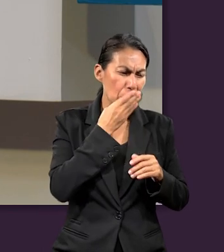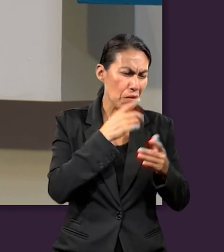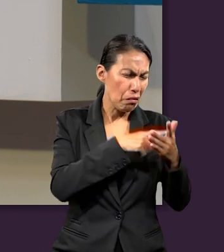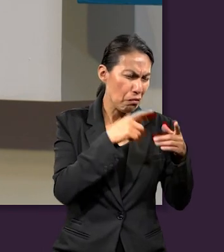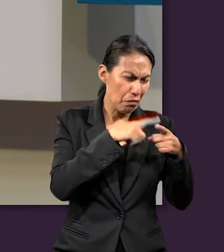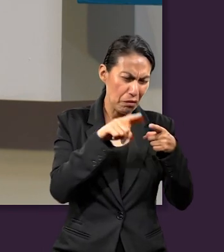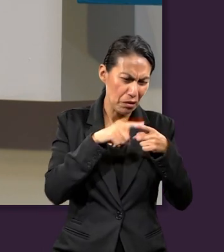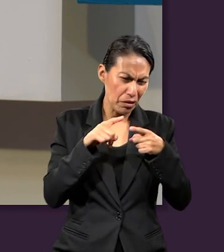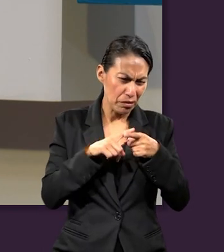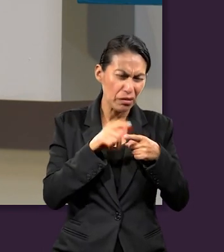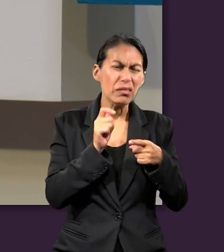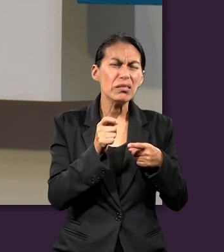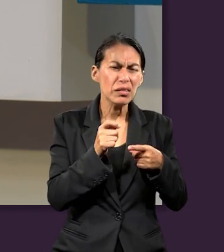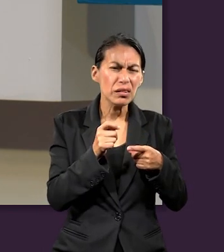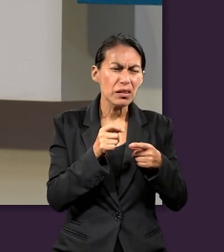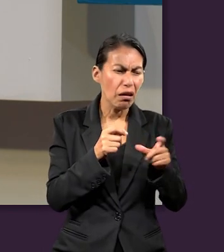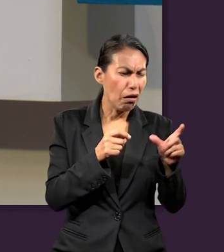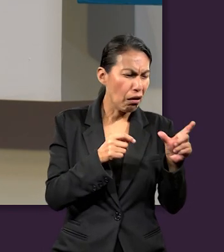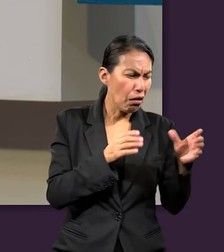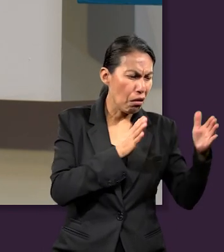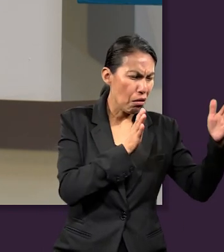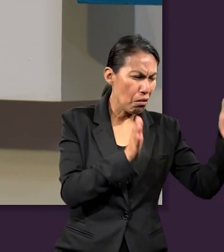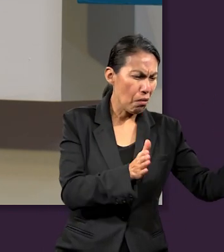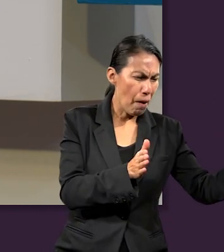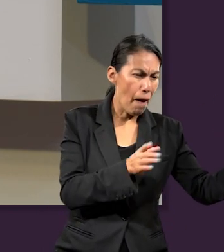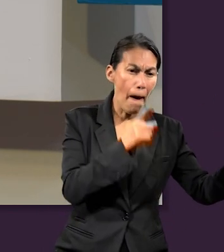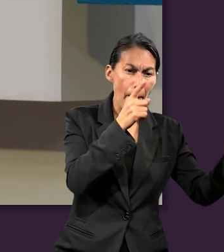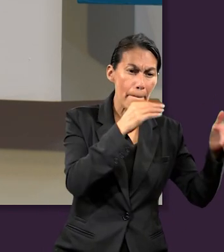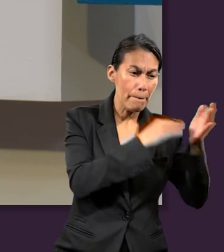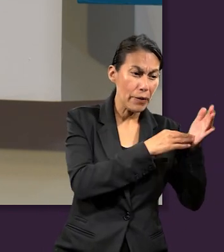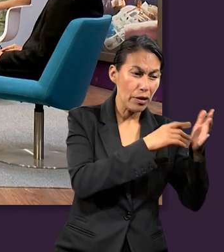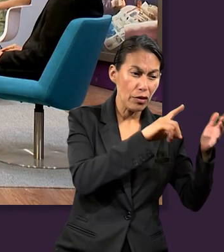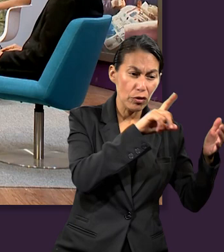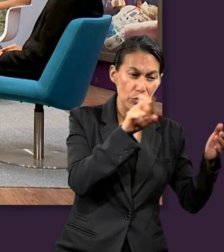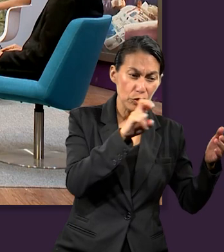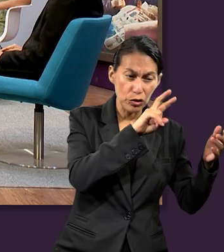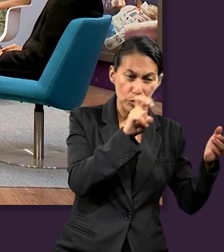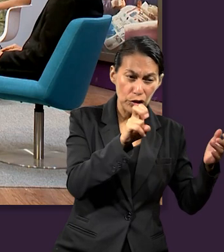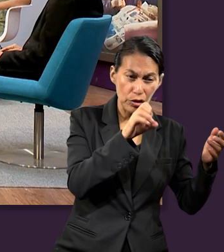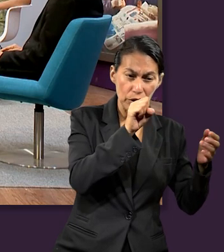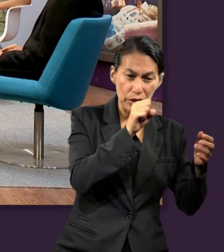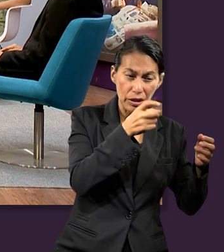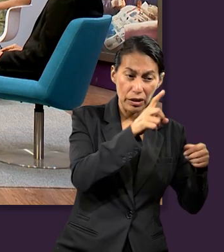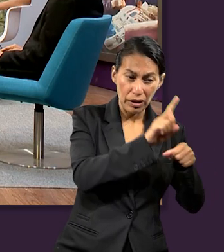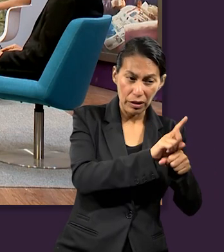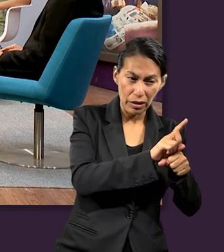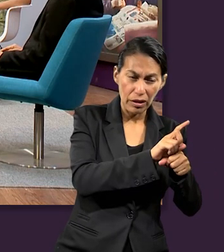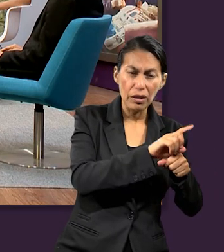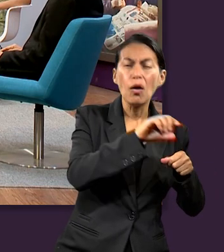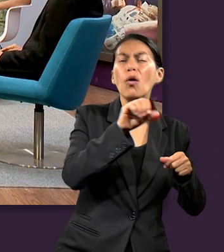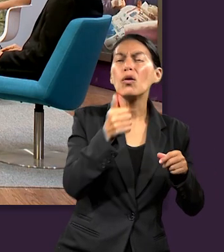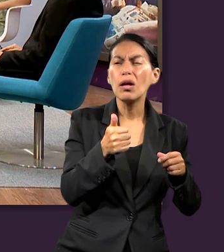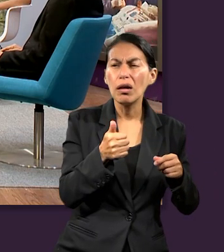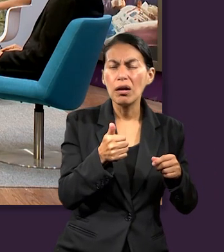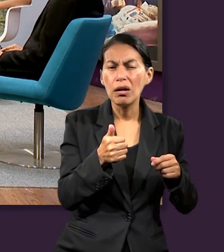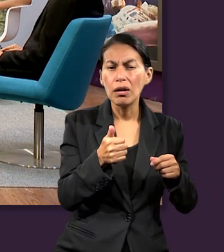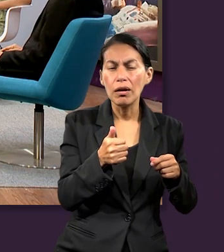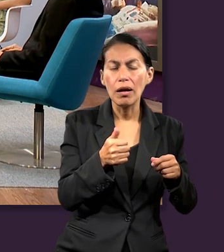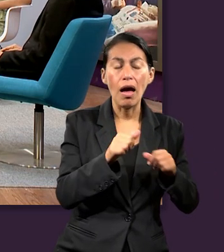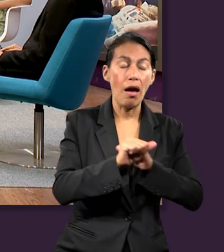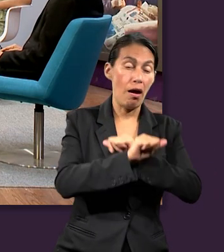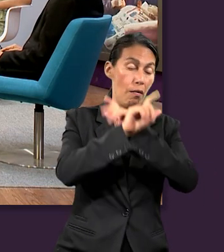la Biblia se describe de diferente manera es decir se menciona Como mil doscientos sesenta días